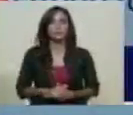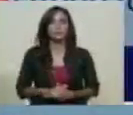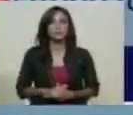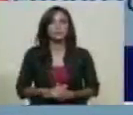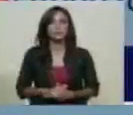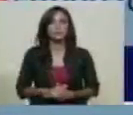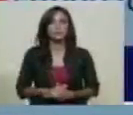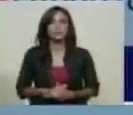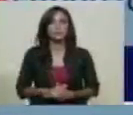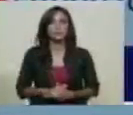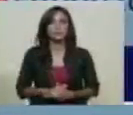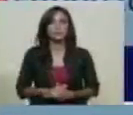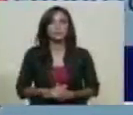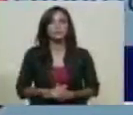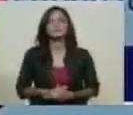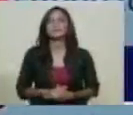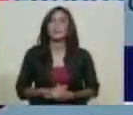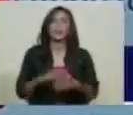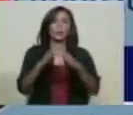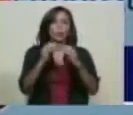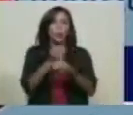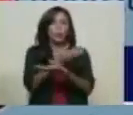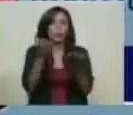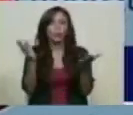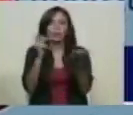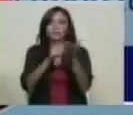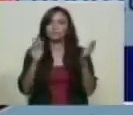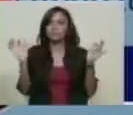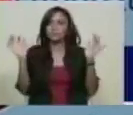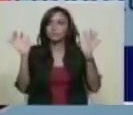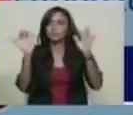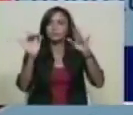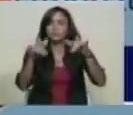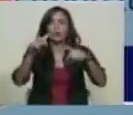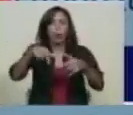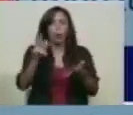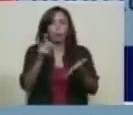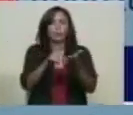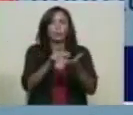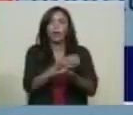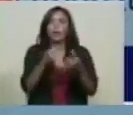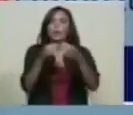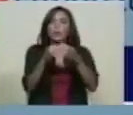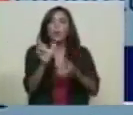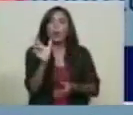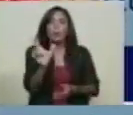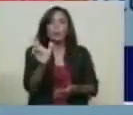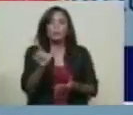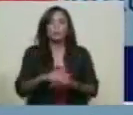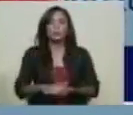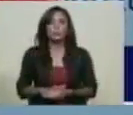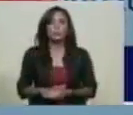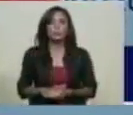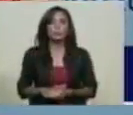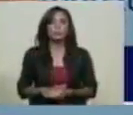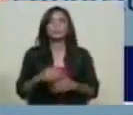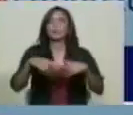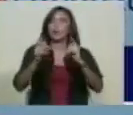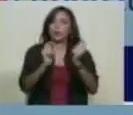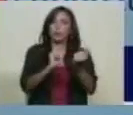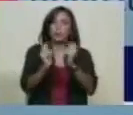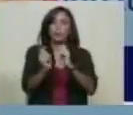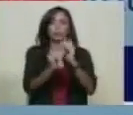de la JPSUV, del Partido Socialista Unido de Venezuela, lo que hemos discutido